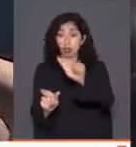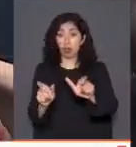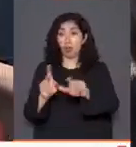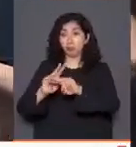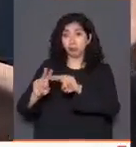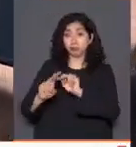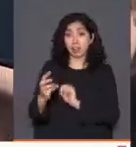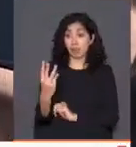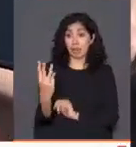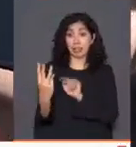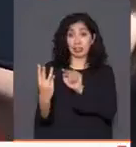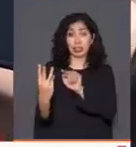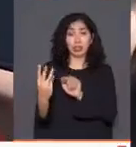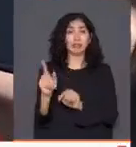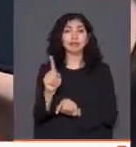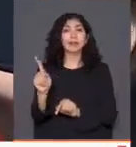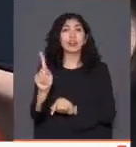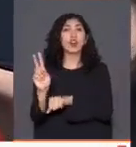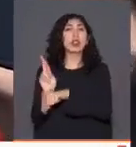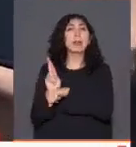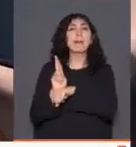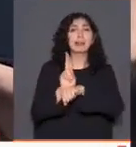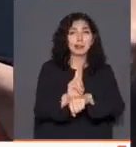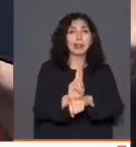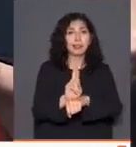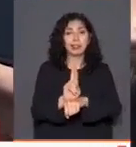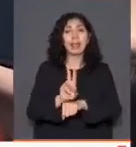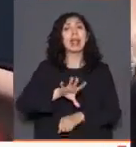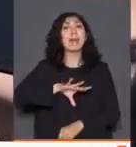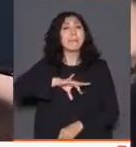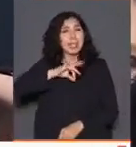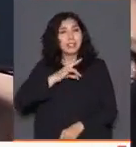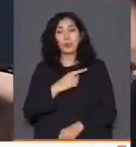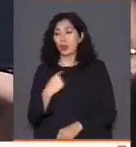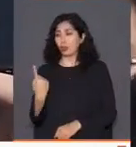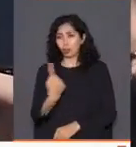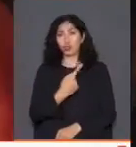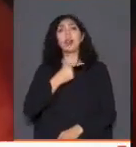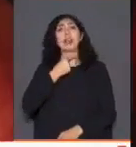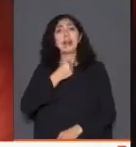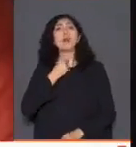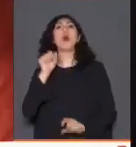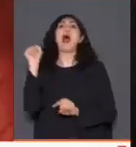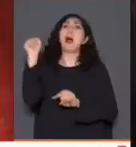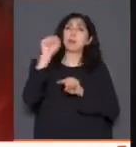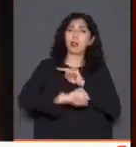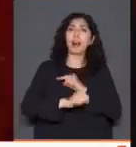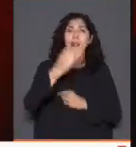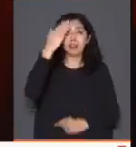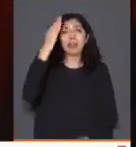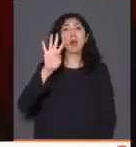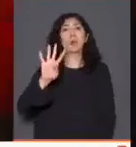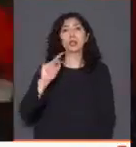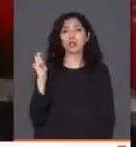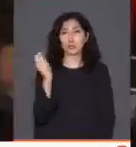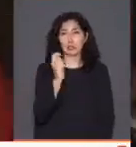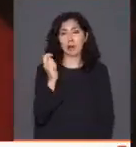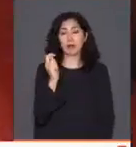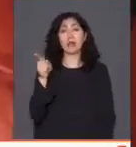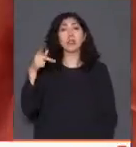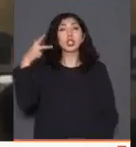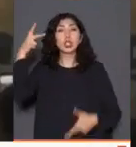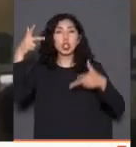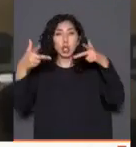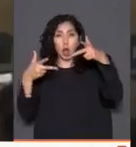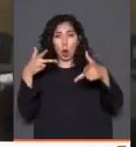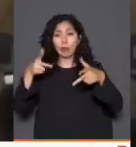en nada el espíritu de Aquellos que queremos aprobar este 4 de septiembre cuestionado show de una actividad de la pruebo que marca